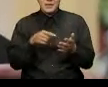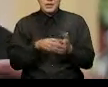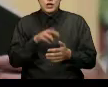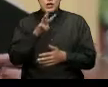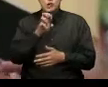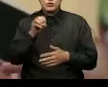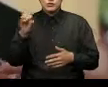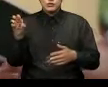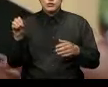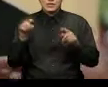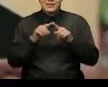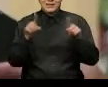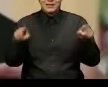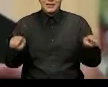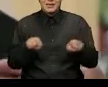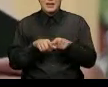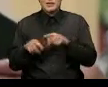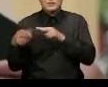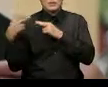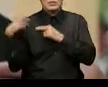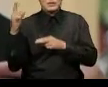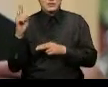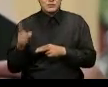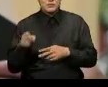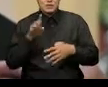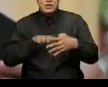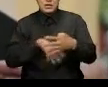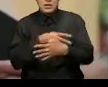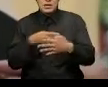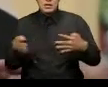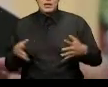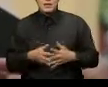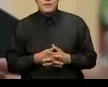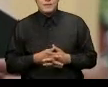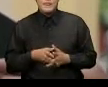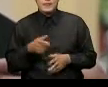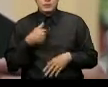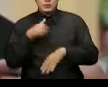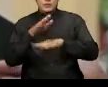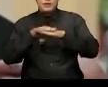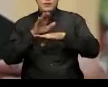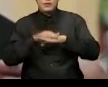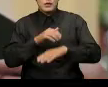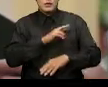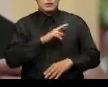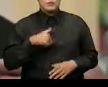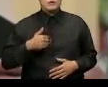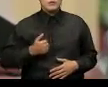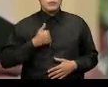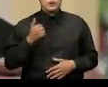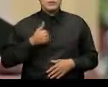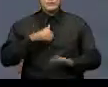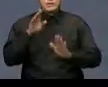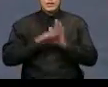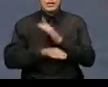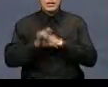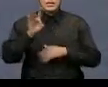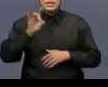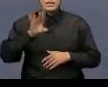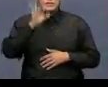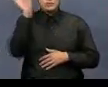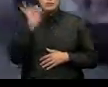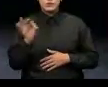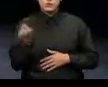corresponden a este calendario el llamado desde que aprovechemos el descuento del 15 por ciento